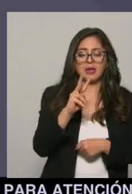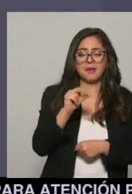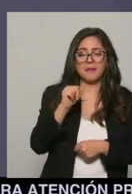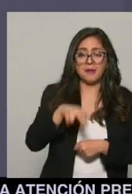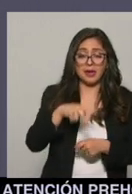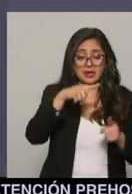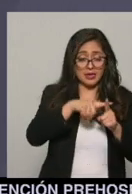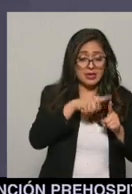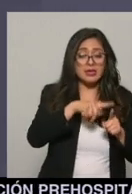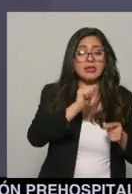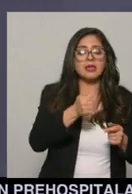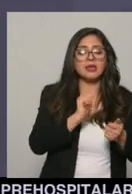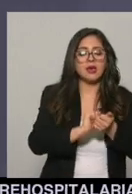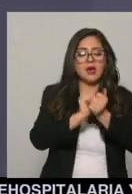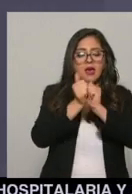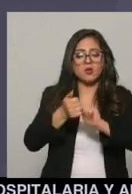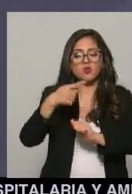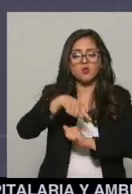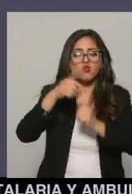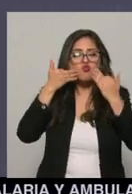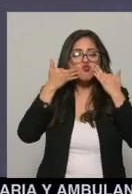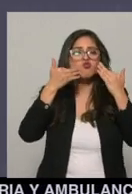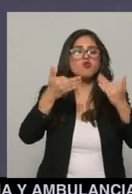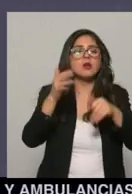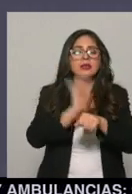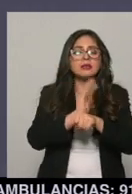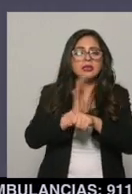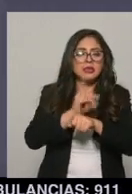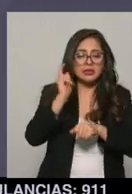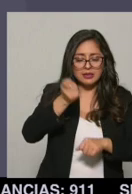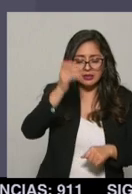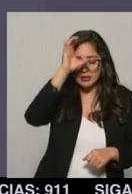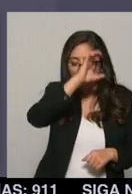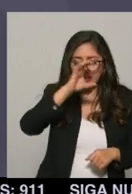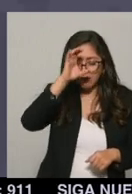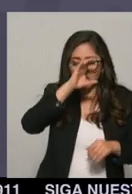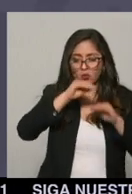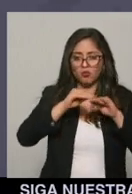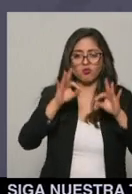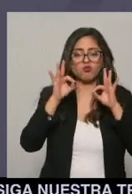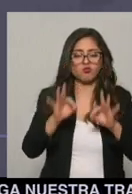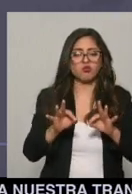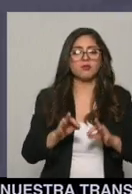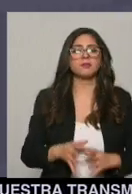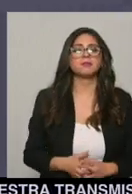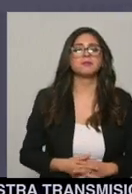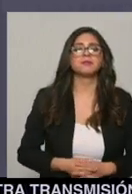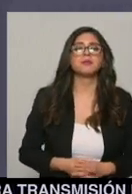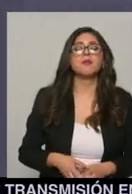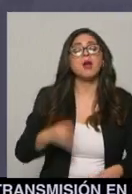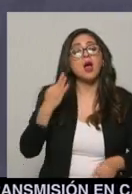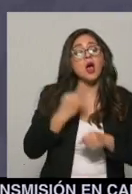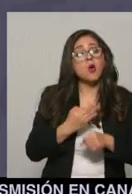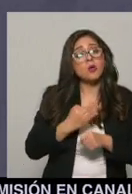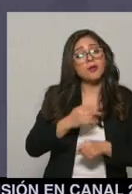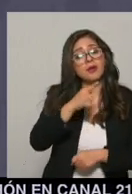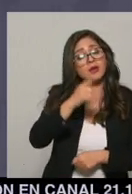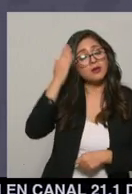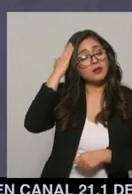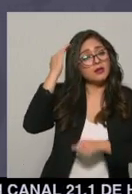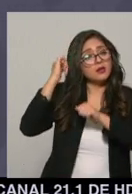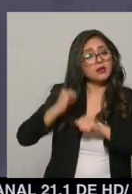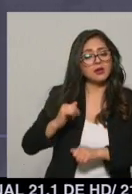primero que empieza con este tipo de muestras de cine científico. Y ahora él pues está como titular de TV